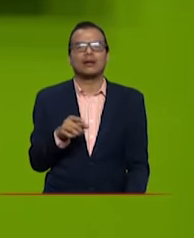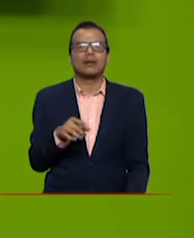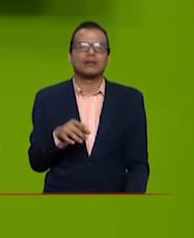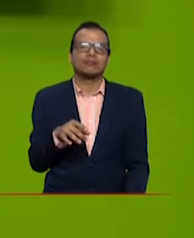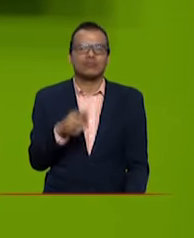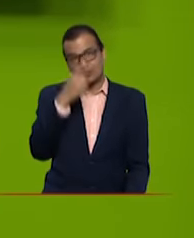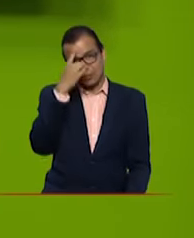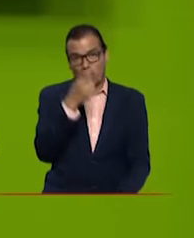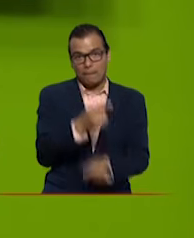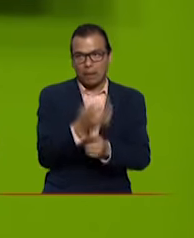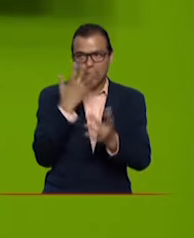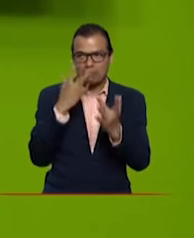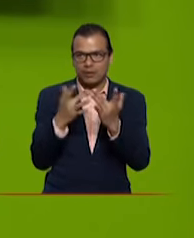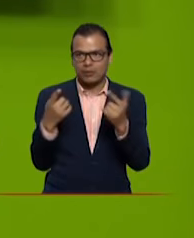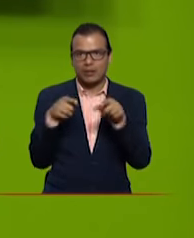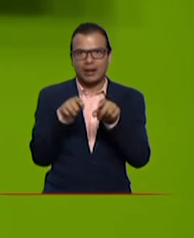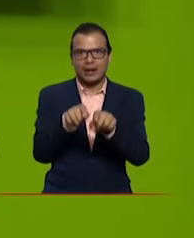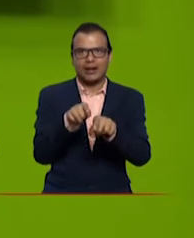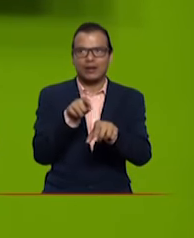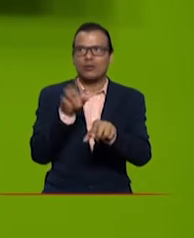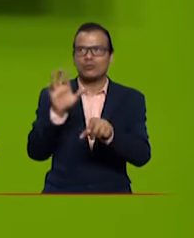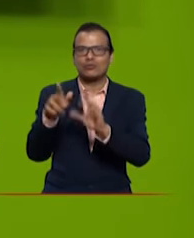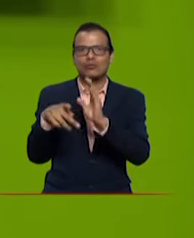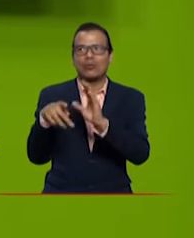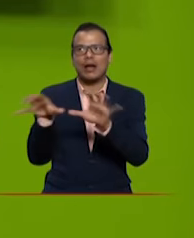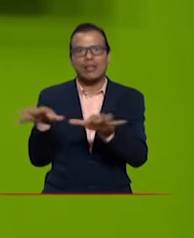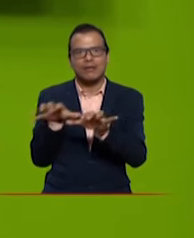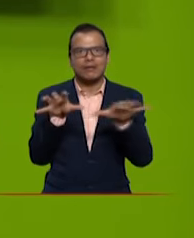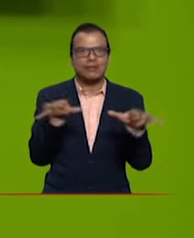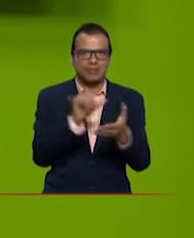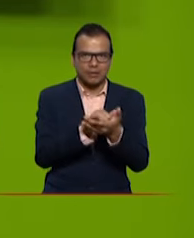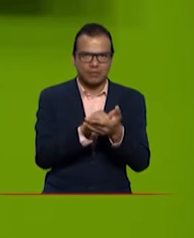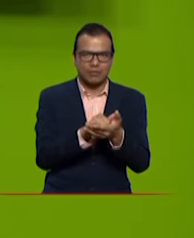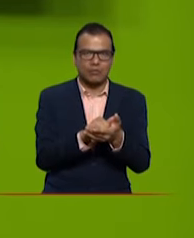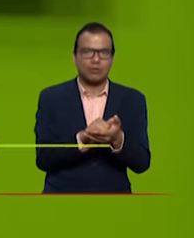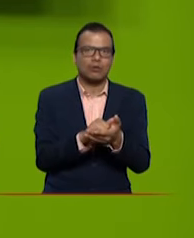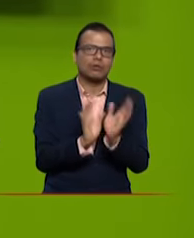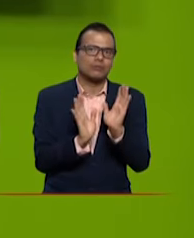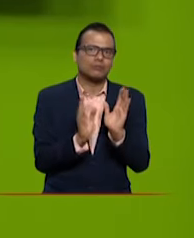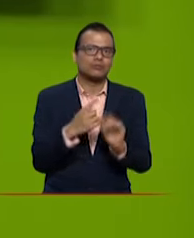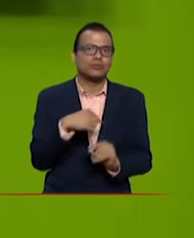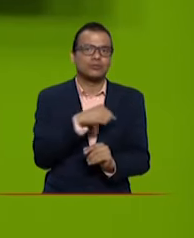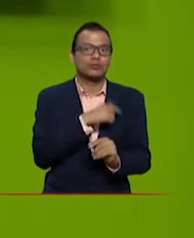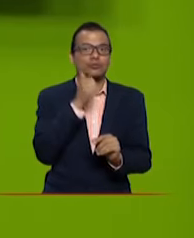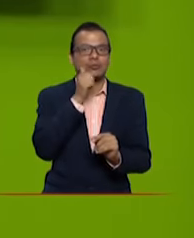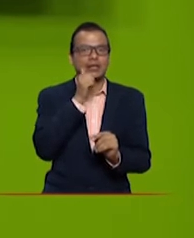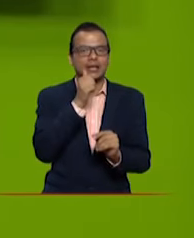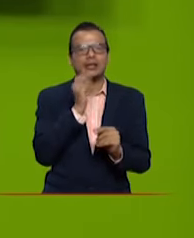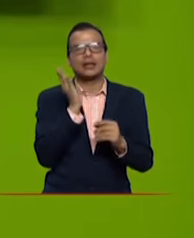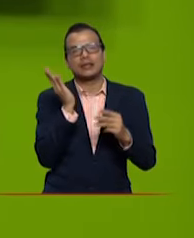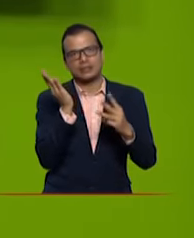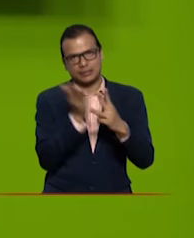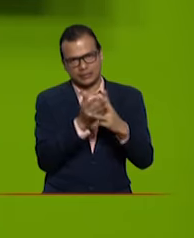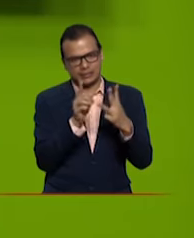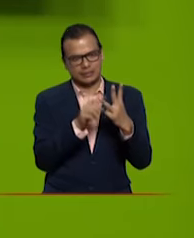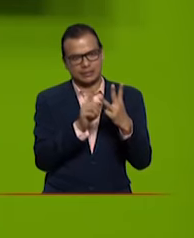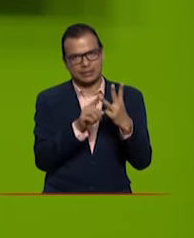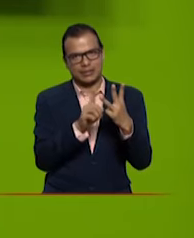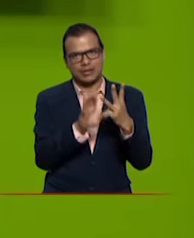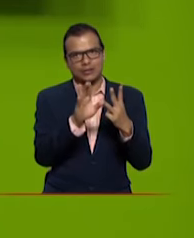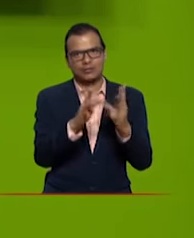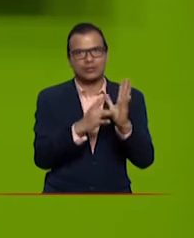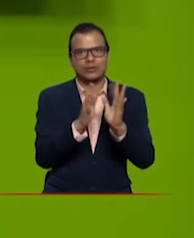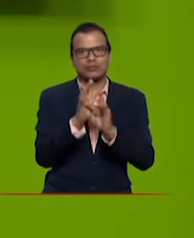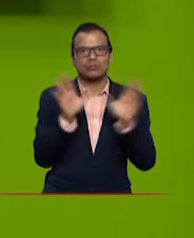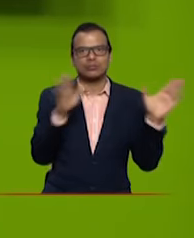que a nosotros nos había solicitado el municipio que lo hiciéramos. Mañana lo entregamos al municipio. Es un tramo hermoso,